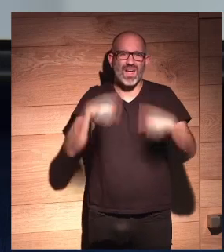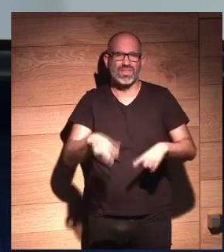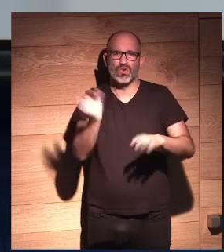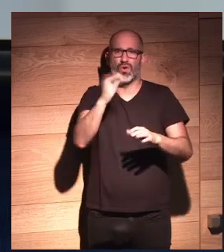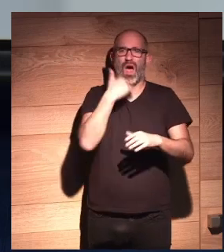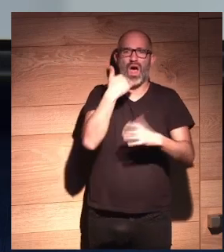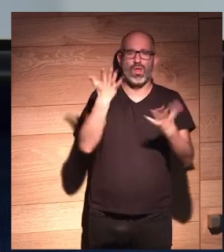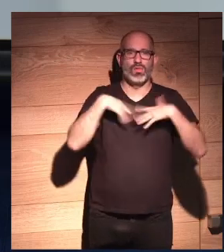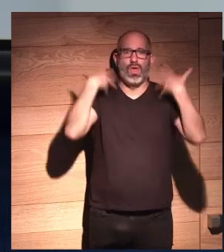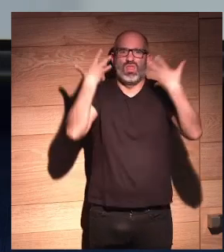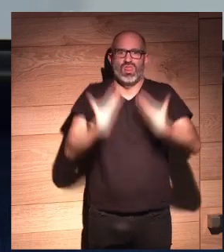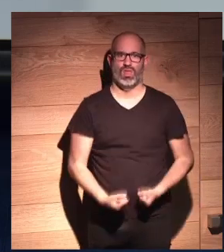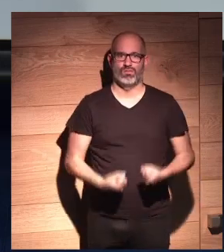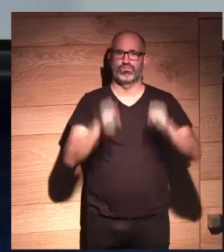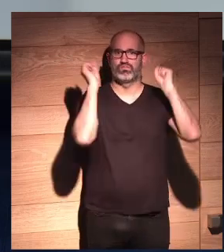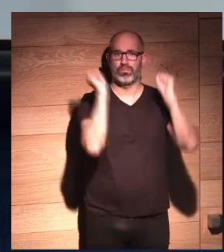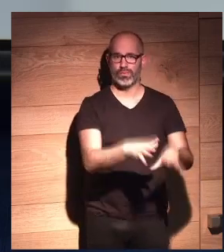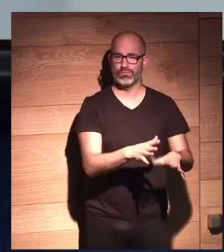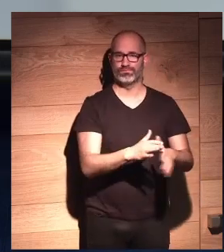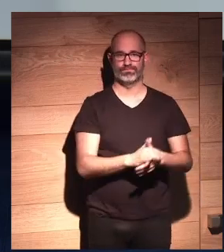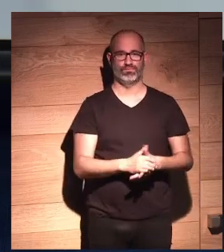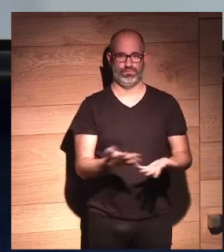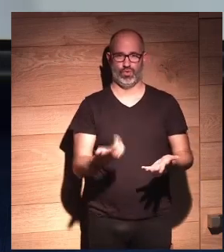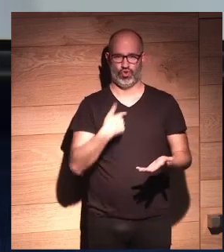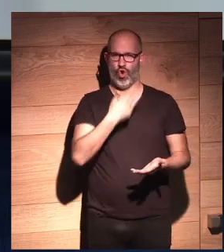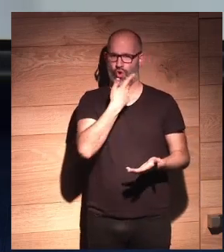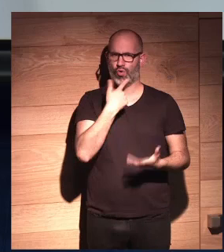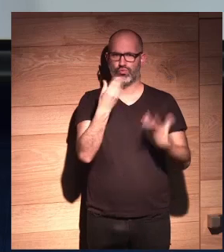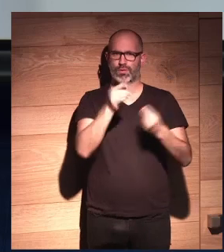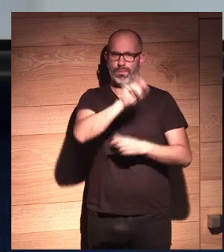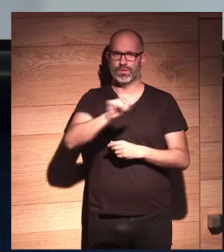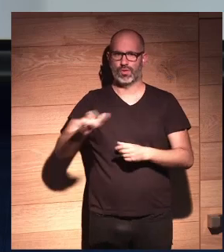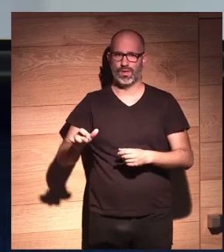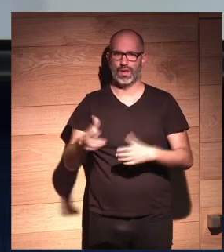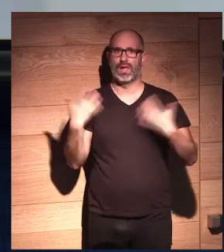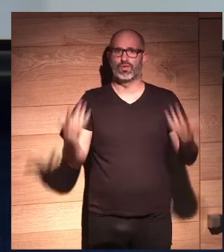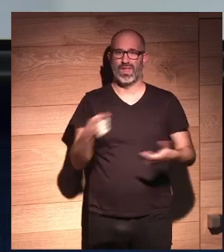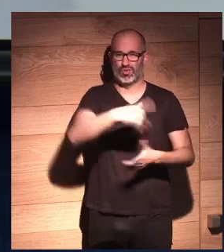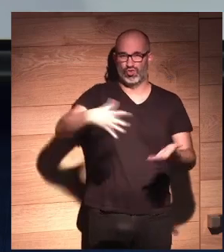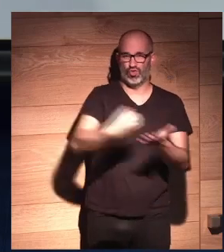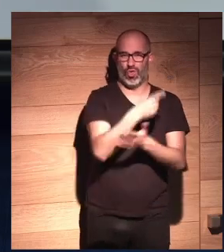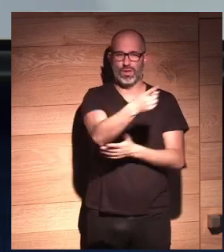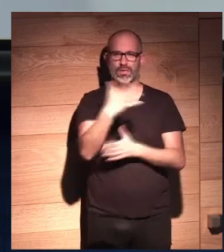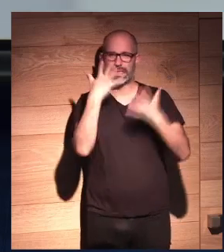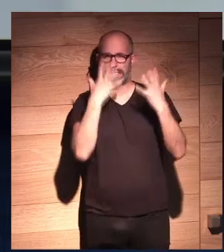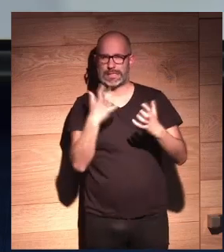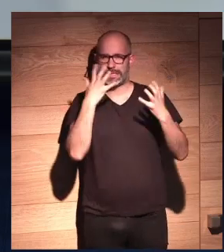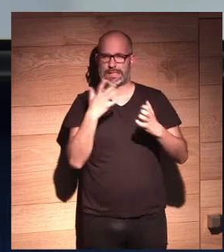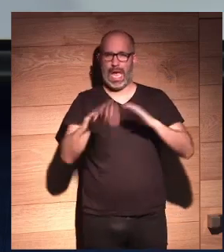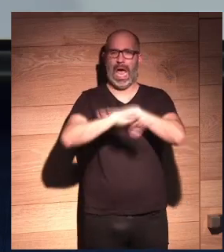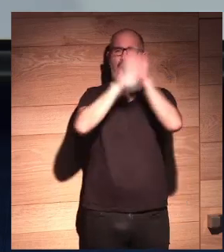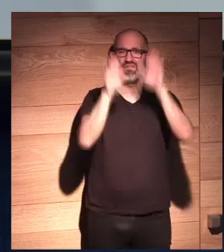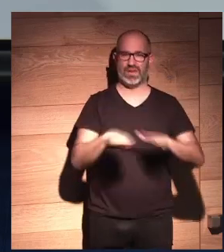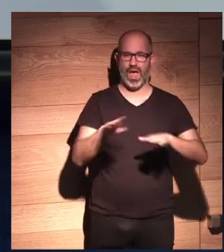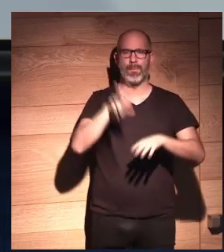o algo, de repente se ha venido abajo y lo ha abandonado. Y conozco gente. Entonces, todo este dramatismo que pongo aquí, al final es